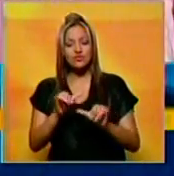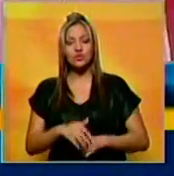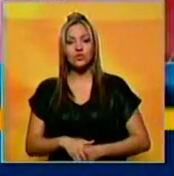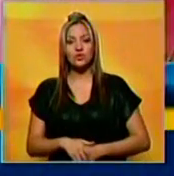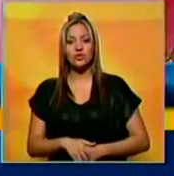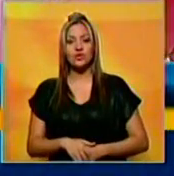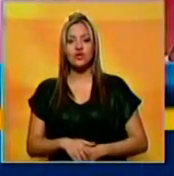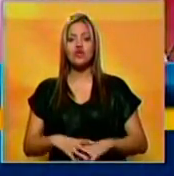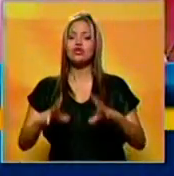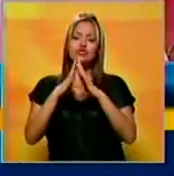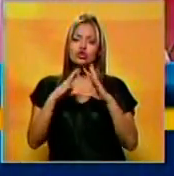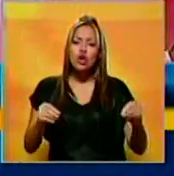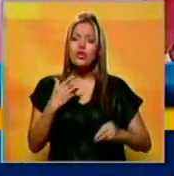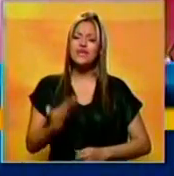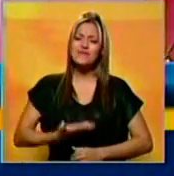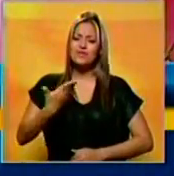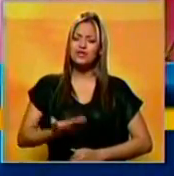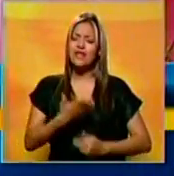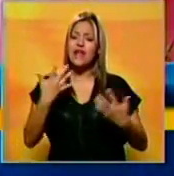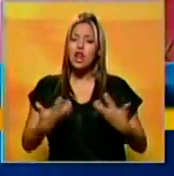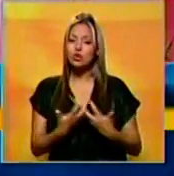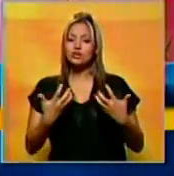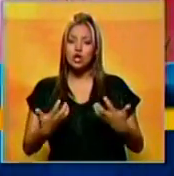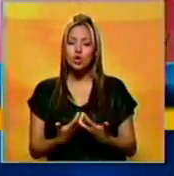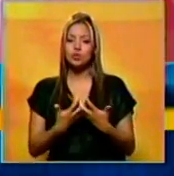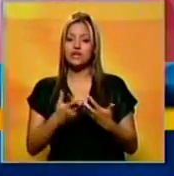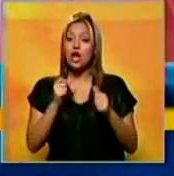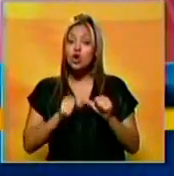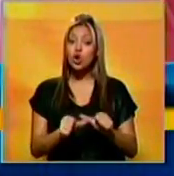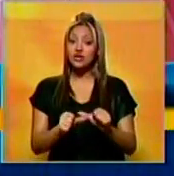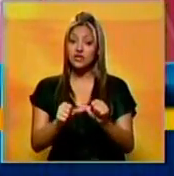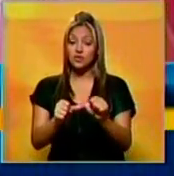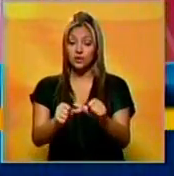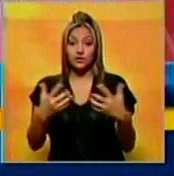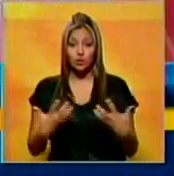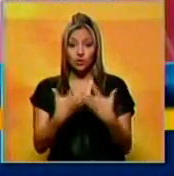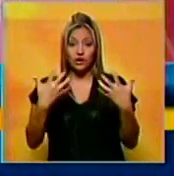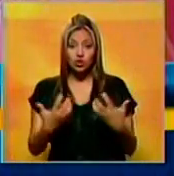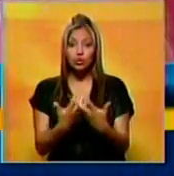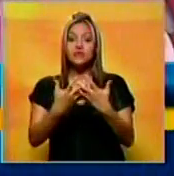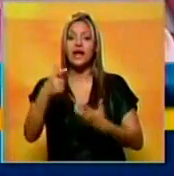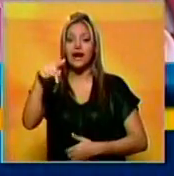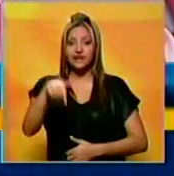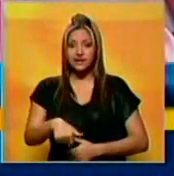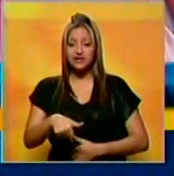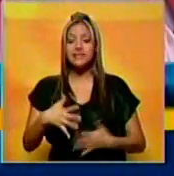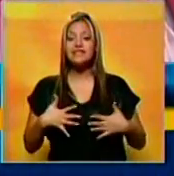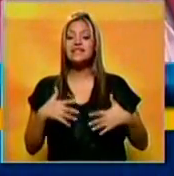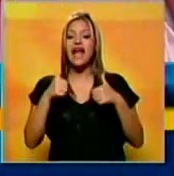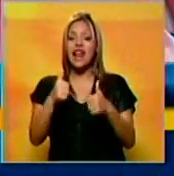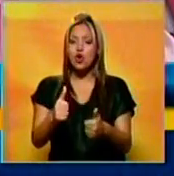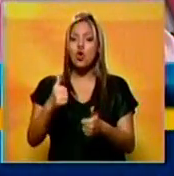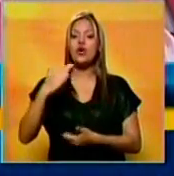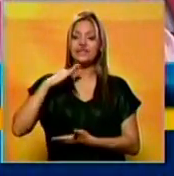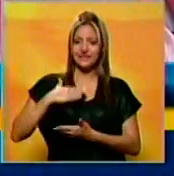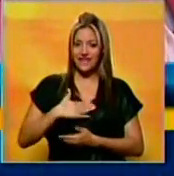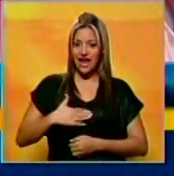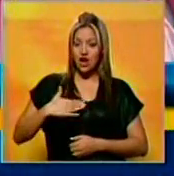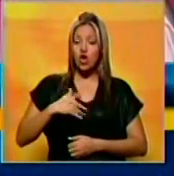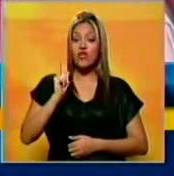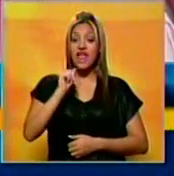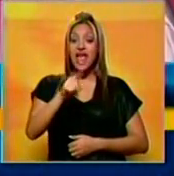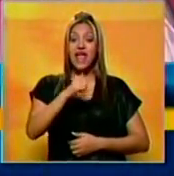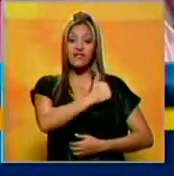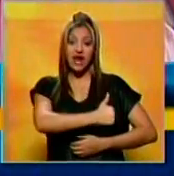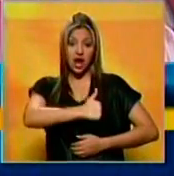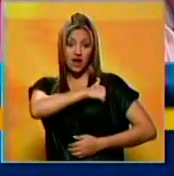los motivos son importantes para luchar, para continuar esta lucha que tenemos en Senosalud y que a través de la mamografía,